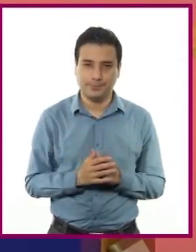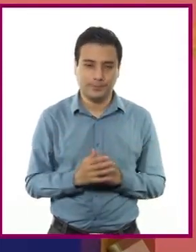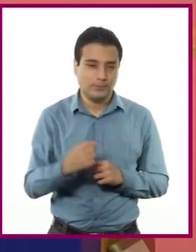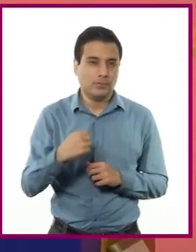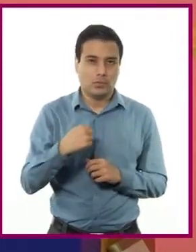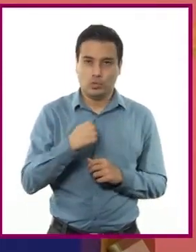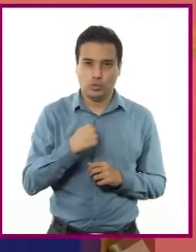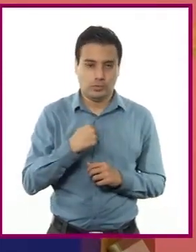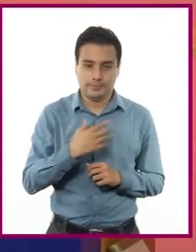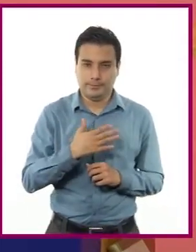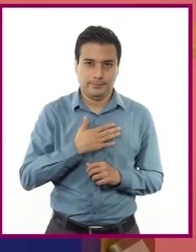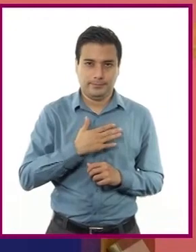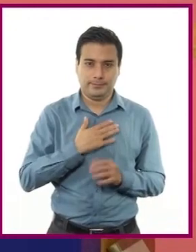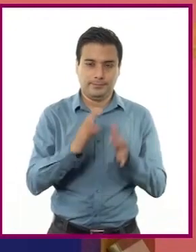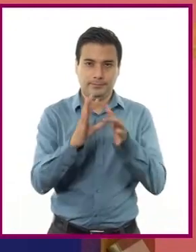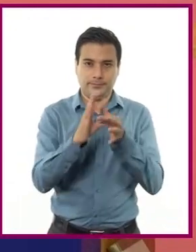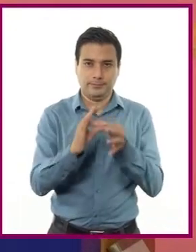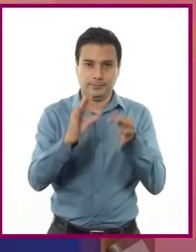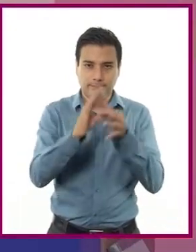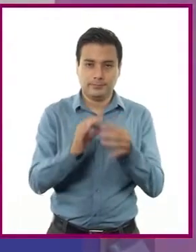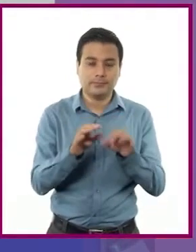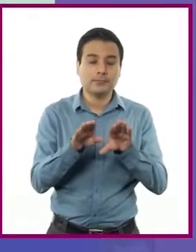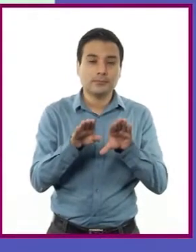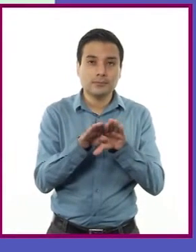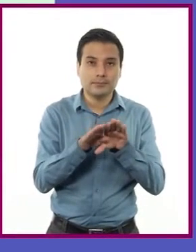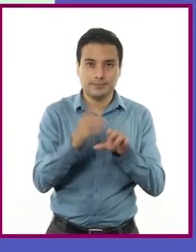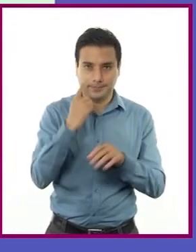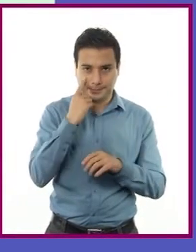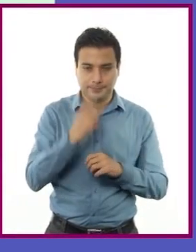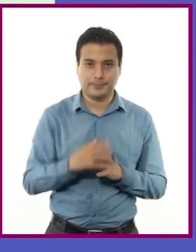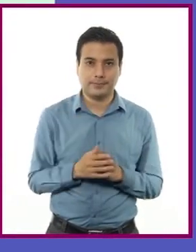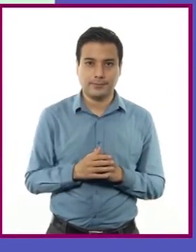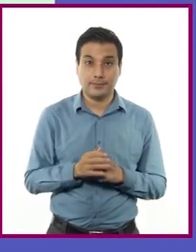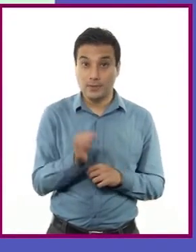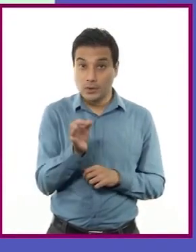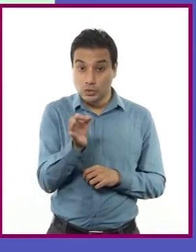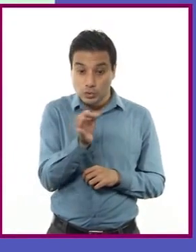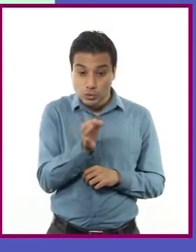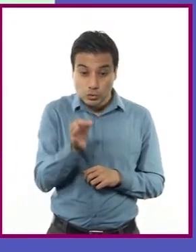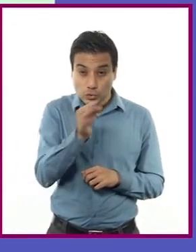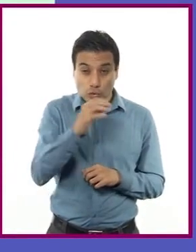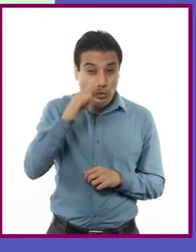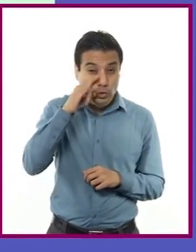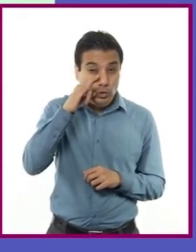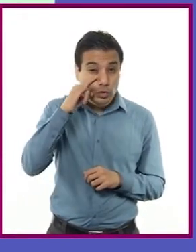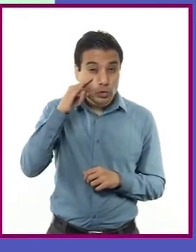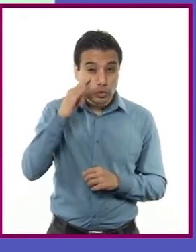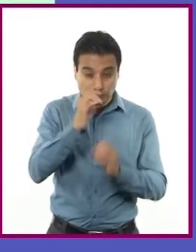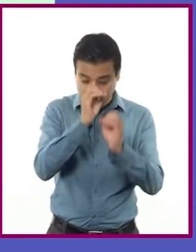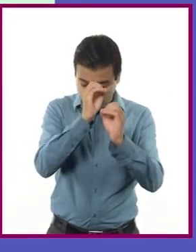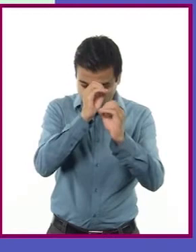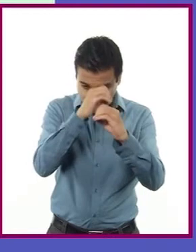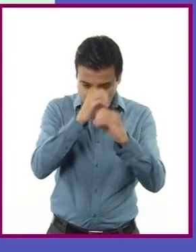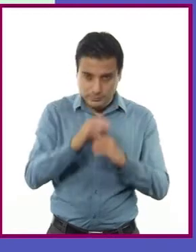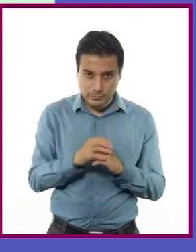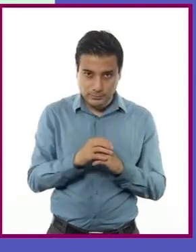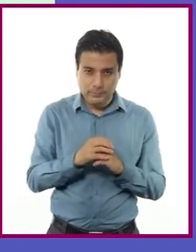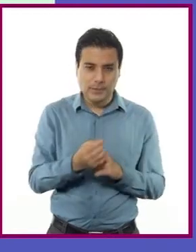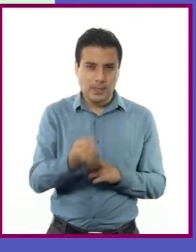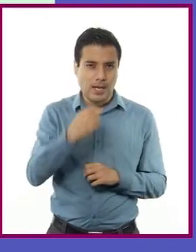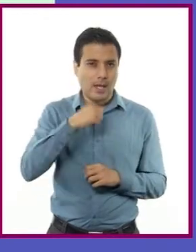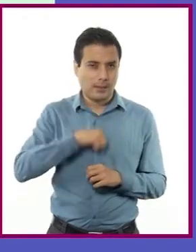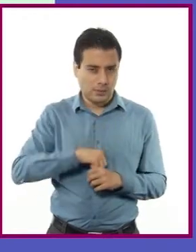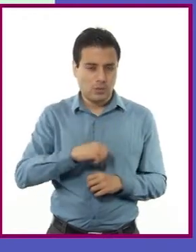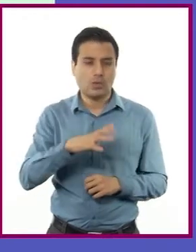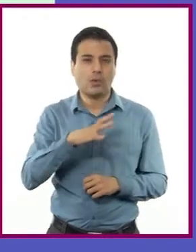palabras quedó de la siguiente manera. Unidad microscópica que forma a los organismos vivos, que